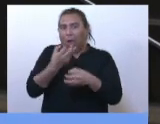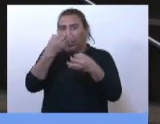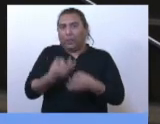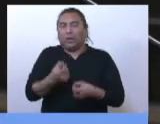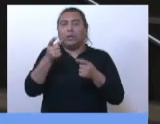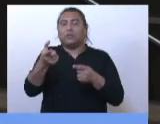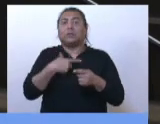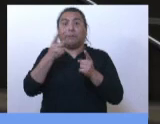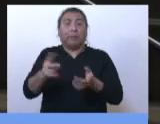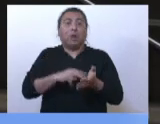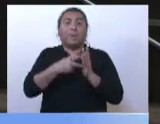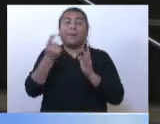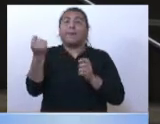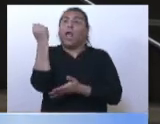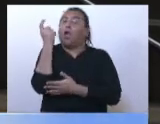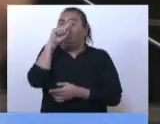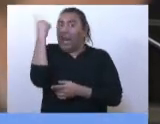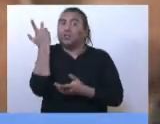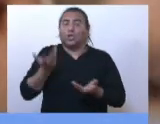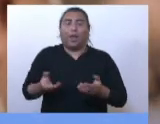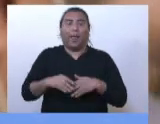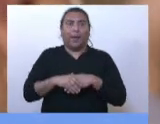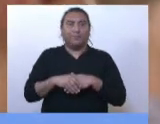es un problema para la economía nacional